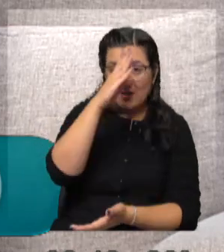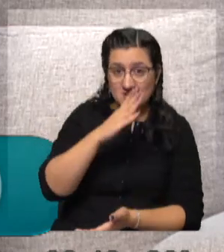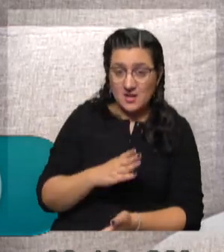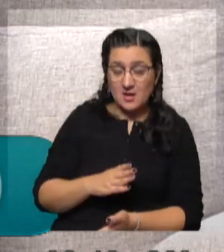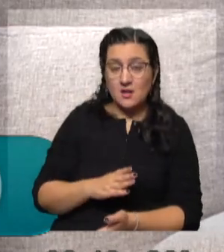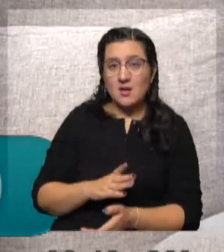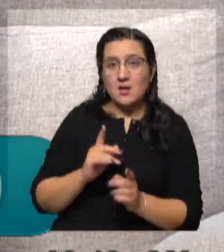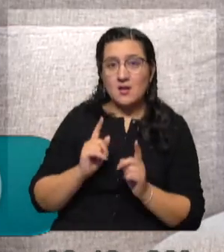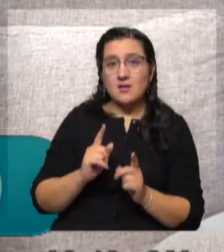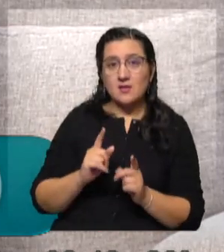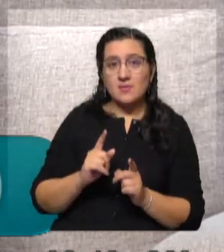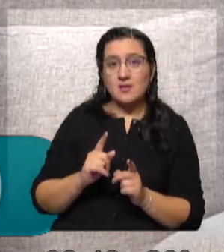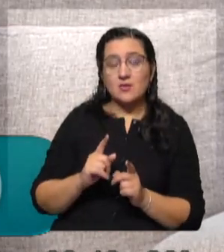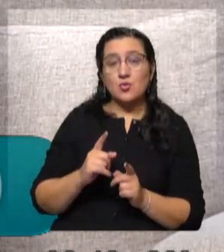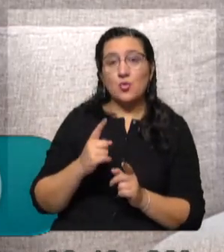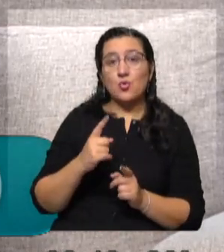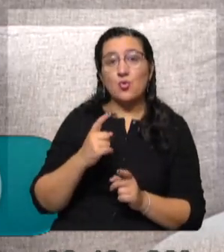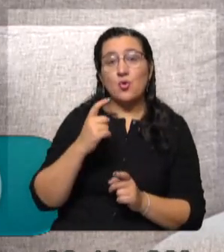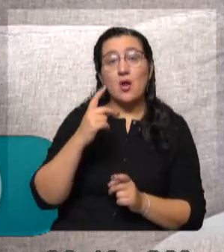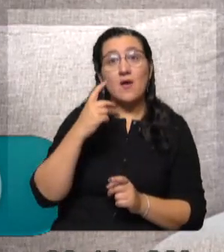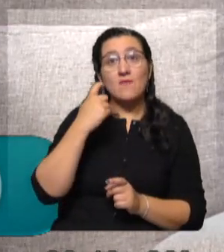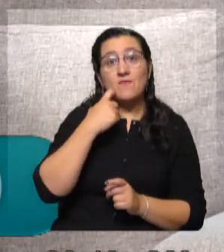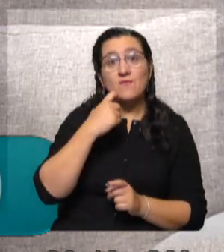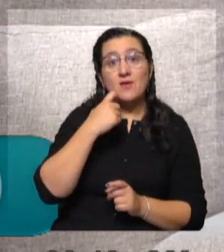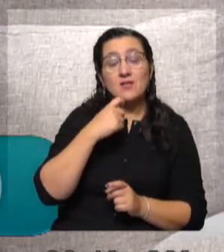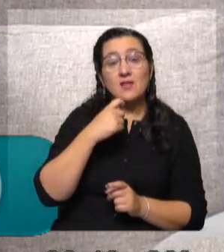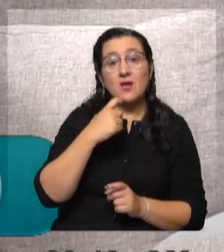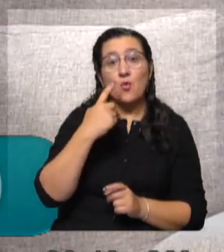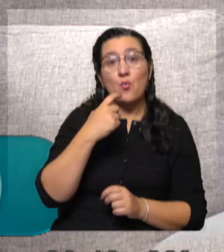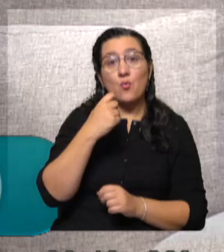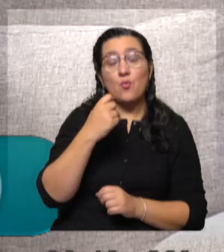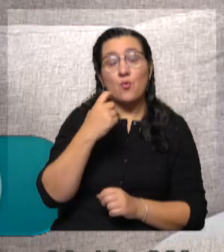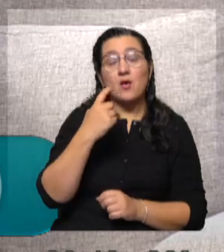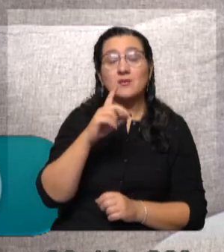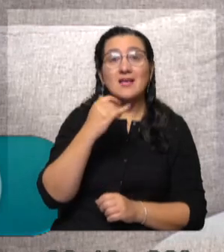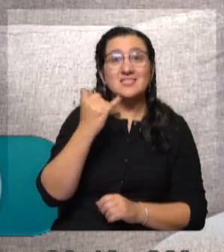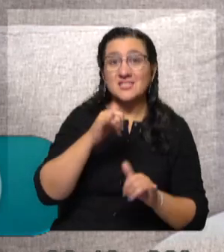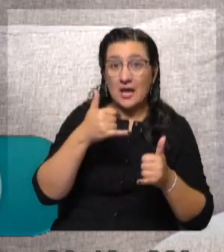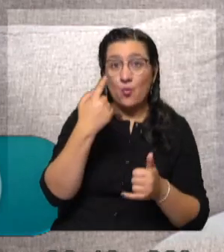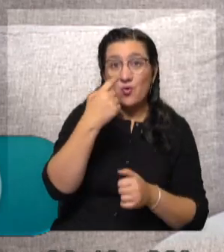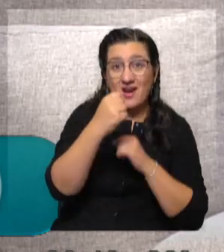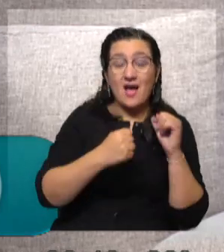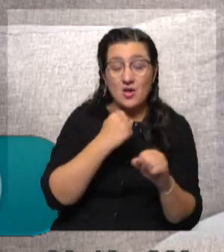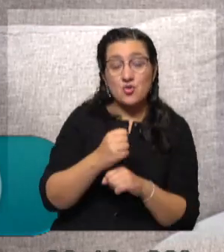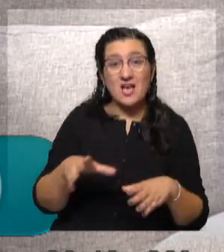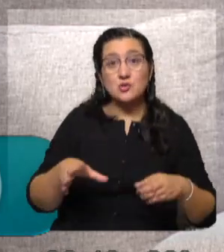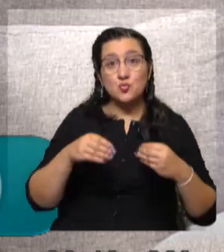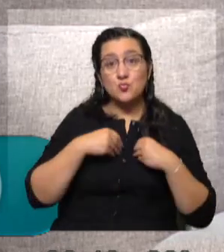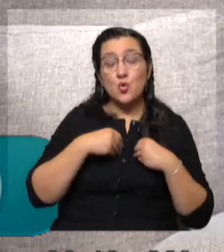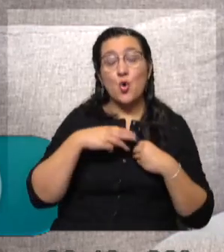mirándolo a un año del gobierno de Lula ya apenas hace un mes pasó un año y ya deberíamos poder hacer un balance